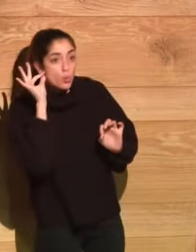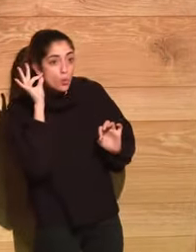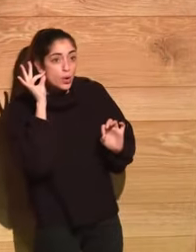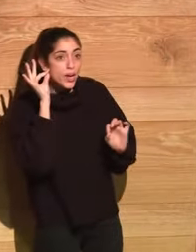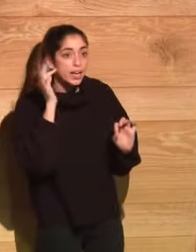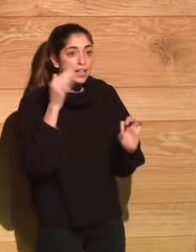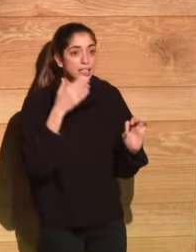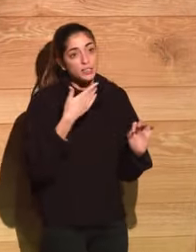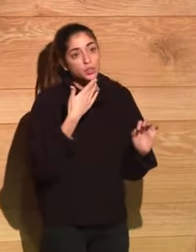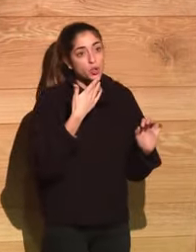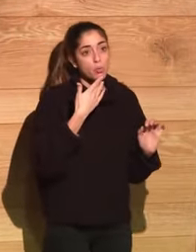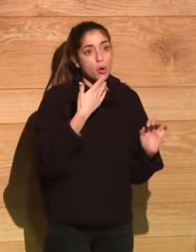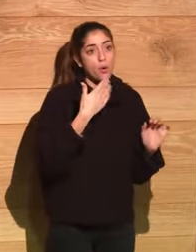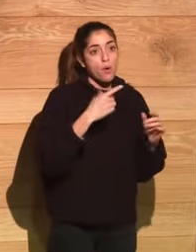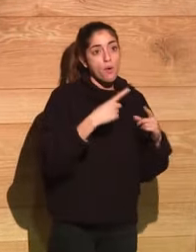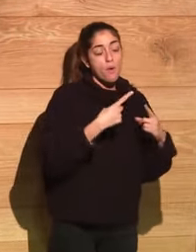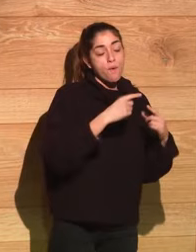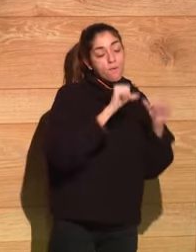de ser lo mismo,